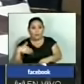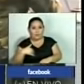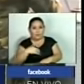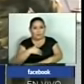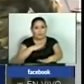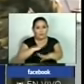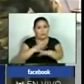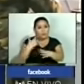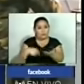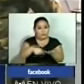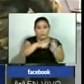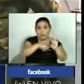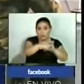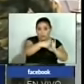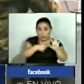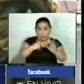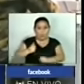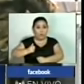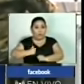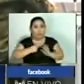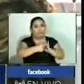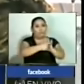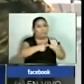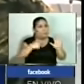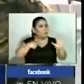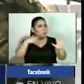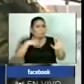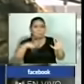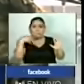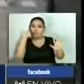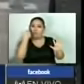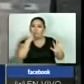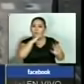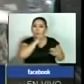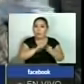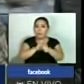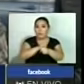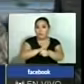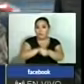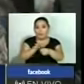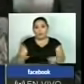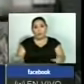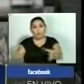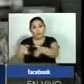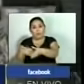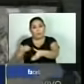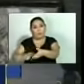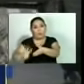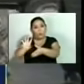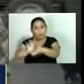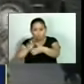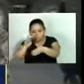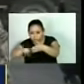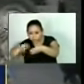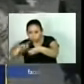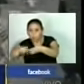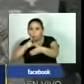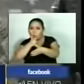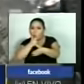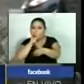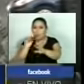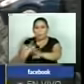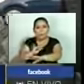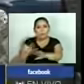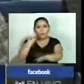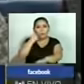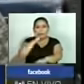5 elementos de la Fuerza Armada ya se han recuperado del coronavirus, mientras otros 4 que eran sospechosos dieron